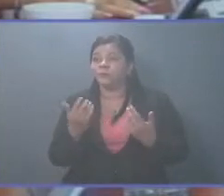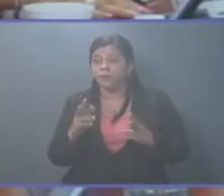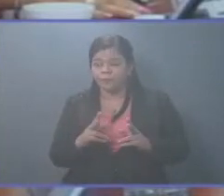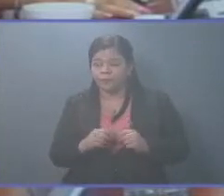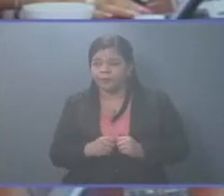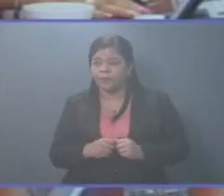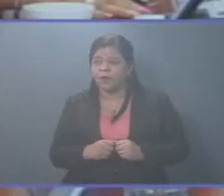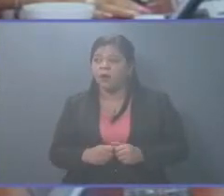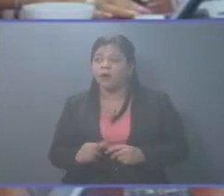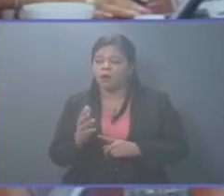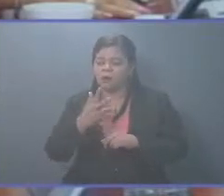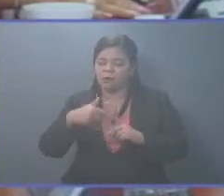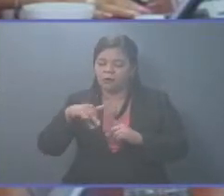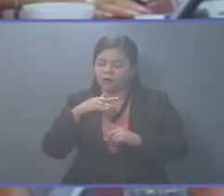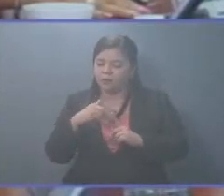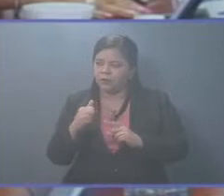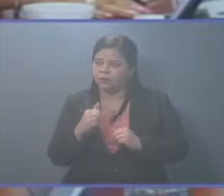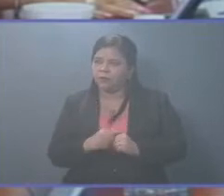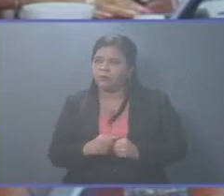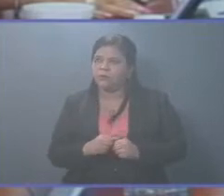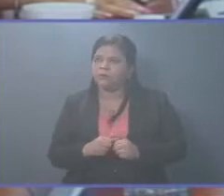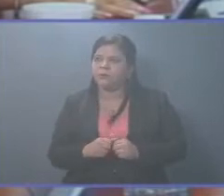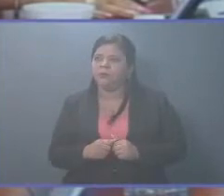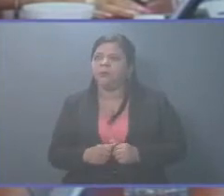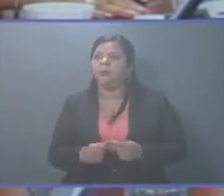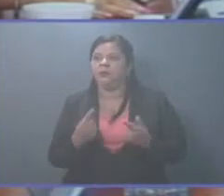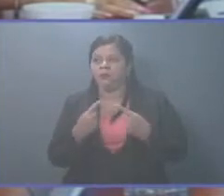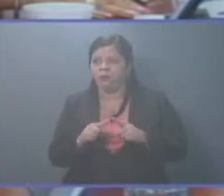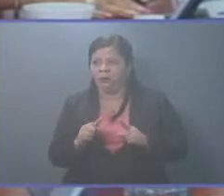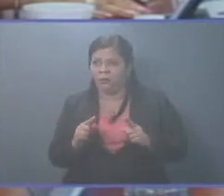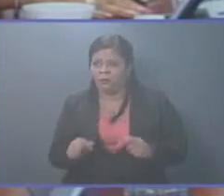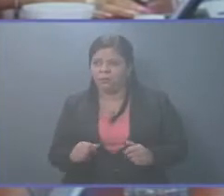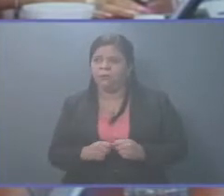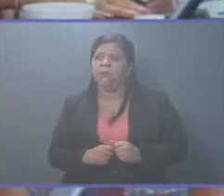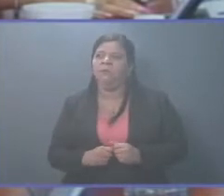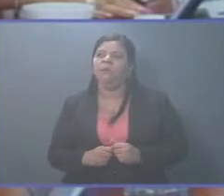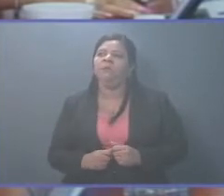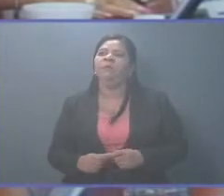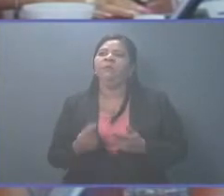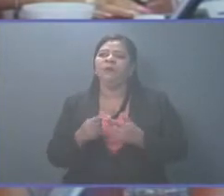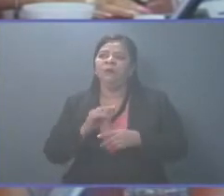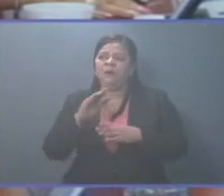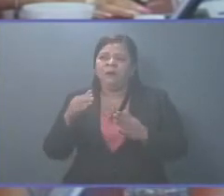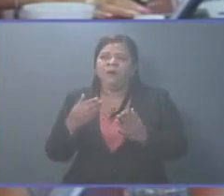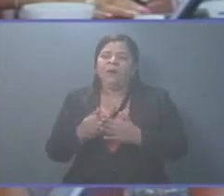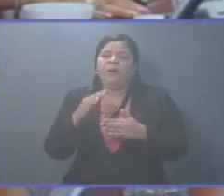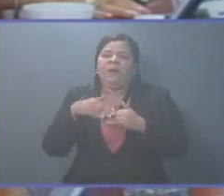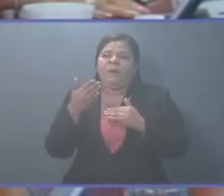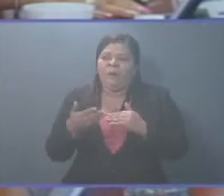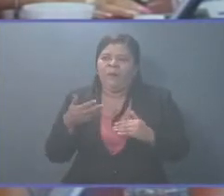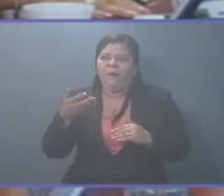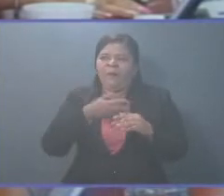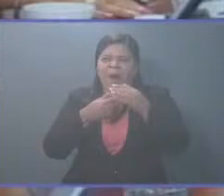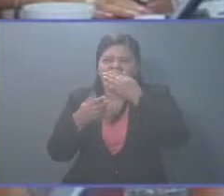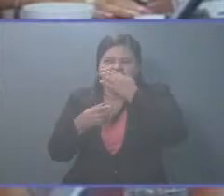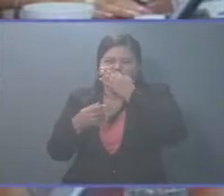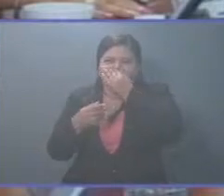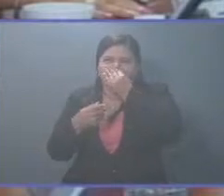poco esas situaciones y posteriormente pues se nos invitó